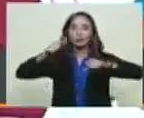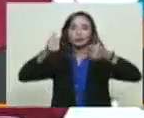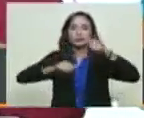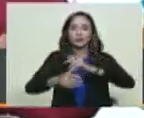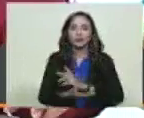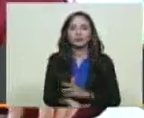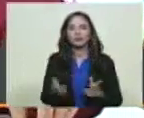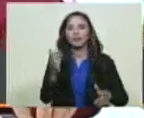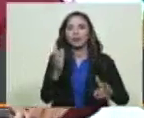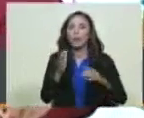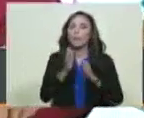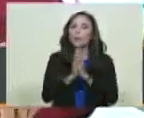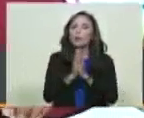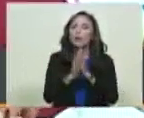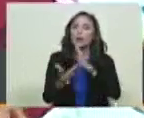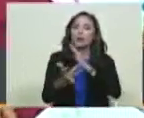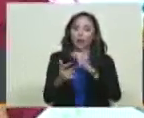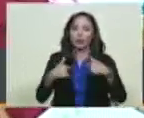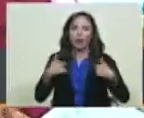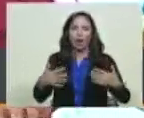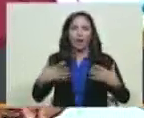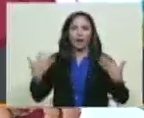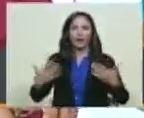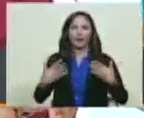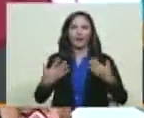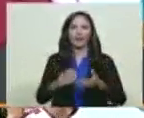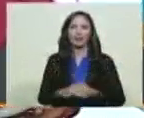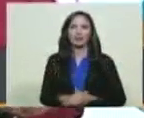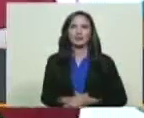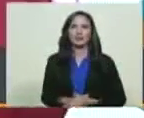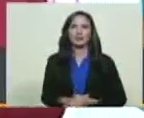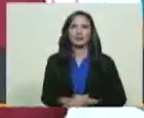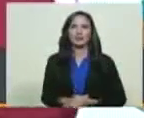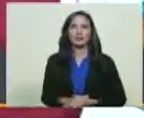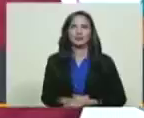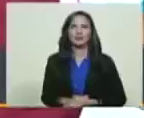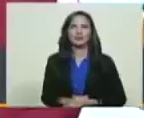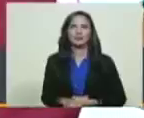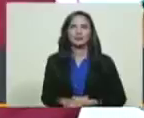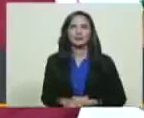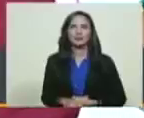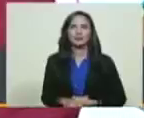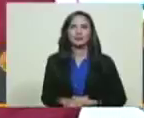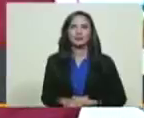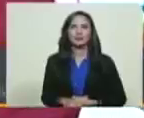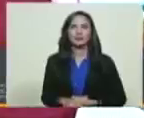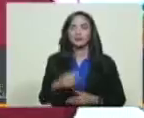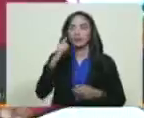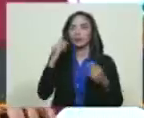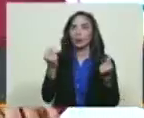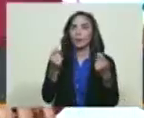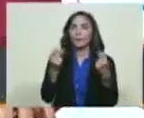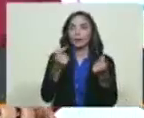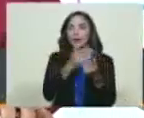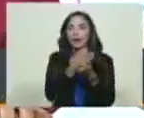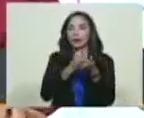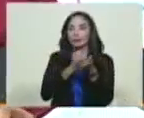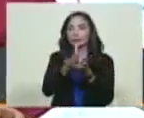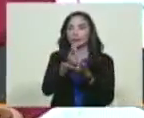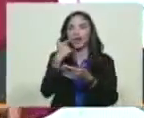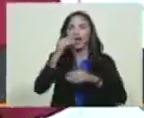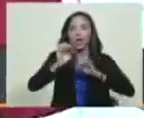mejorar un poco estoy muy feliz he estado atentos siguiendo